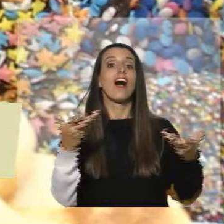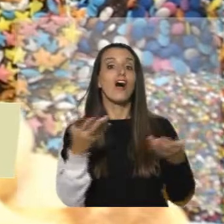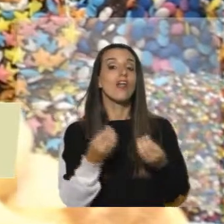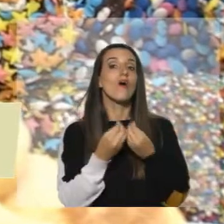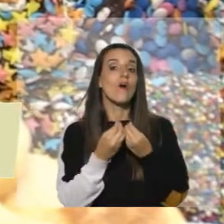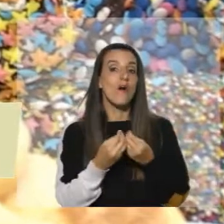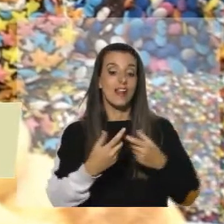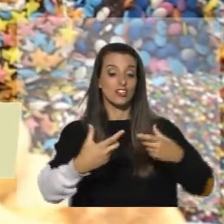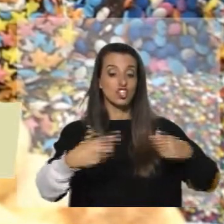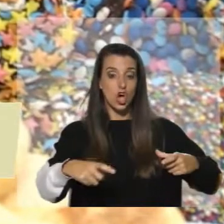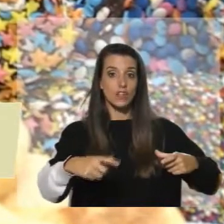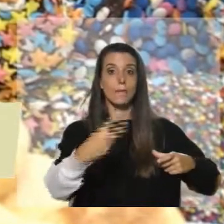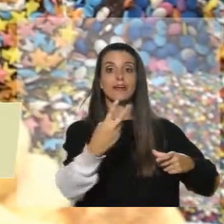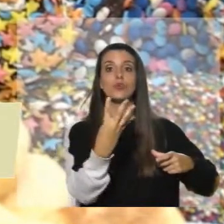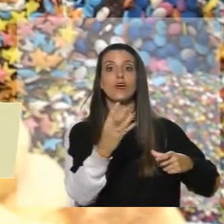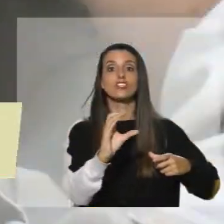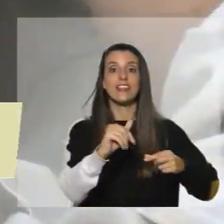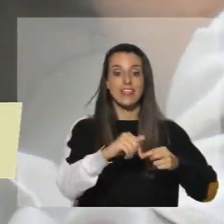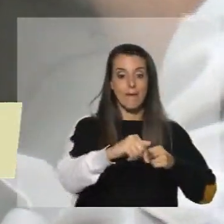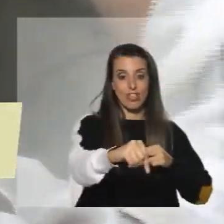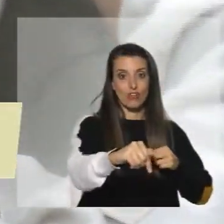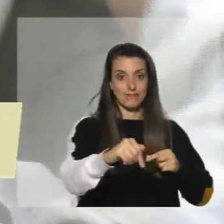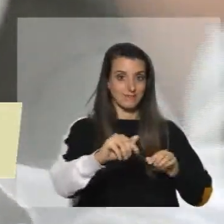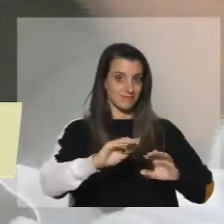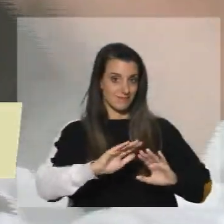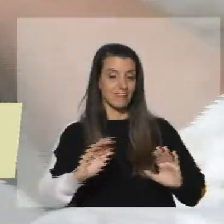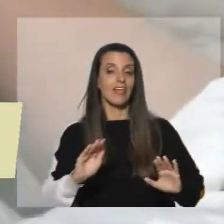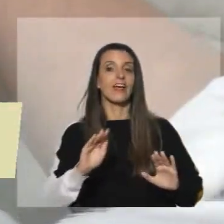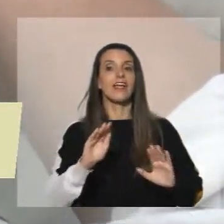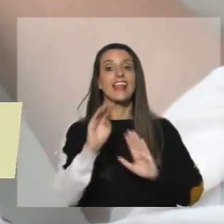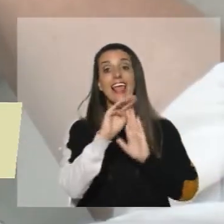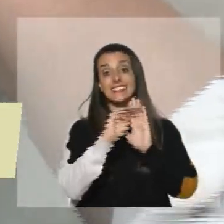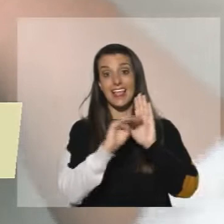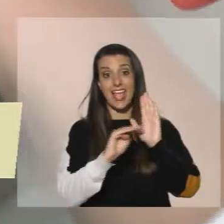en una tortera de 24 centímetros. La receta que va a aparecer